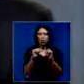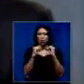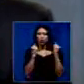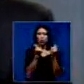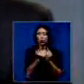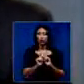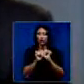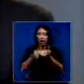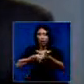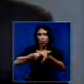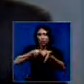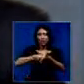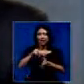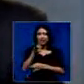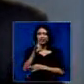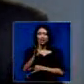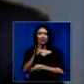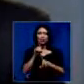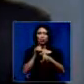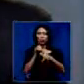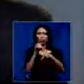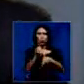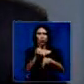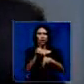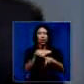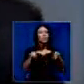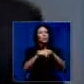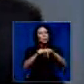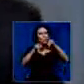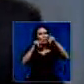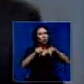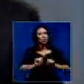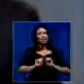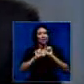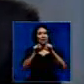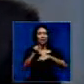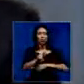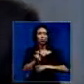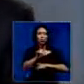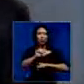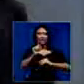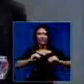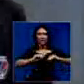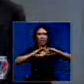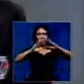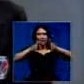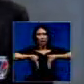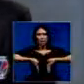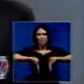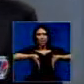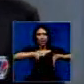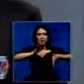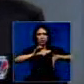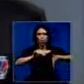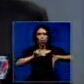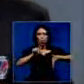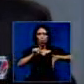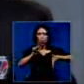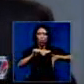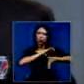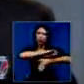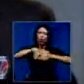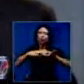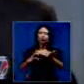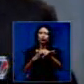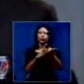que irán a votar el referéndum del 7 de octubre, los que estarán el domingo a las 10 de la mañana en el Paseo Colón, hermanados en un